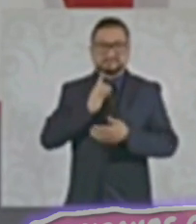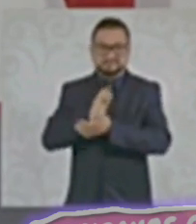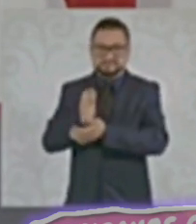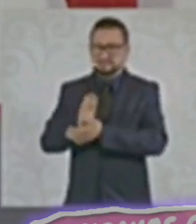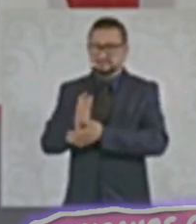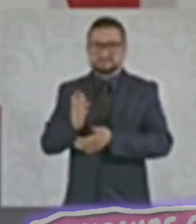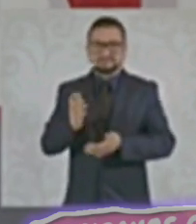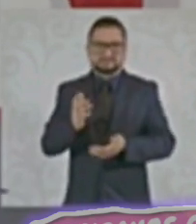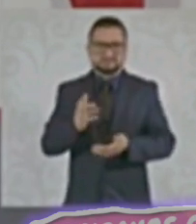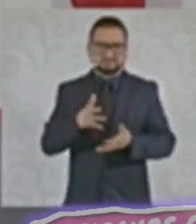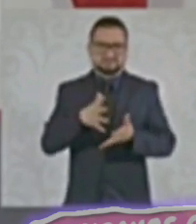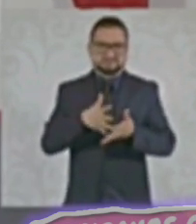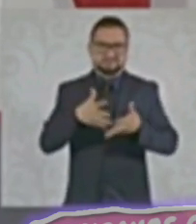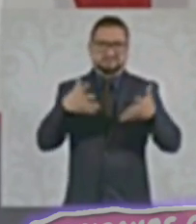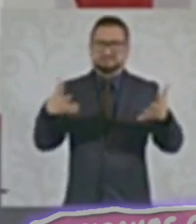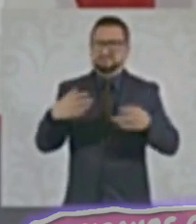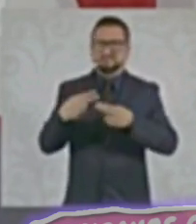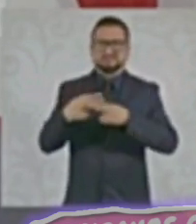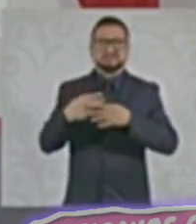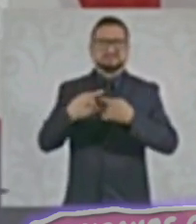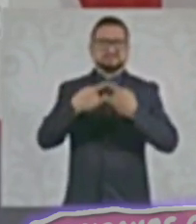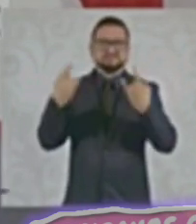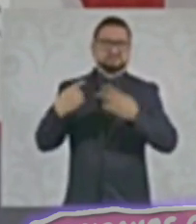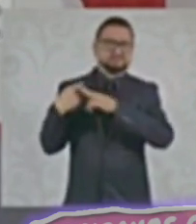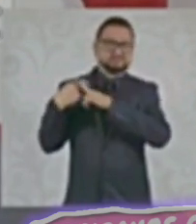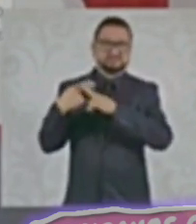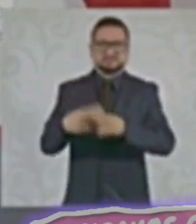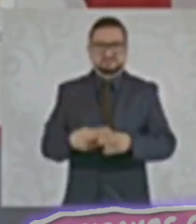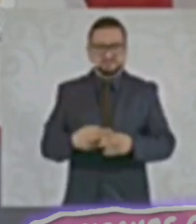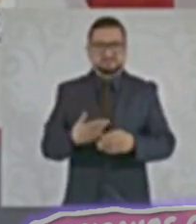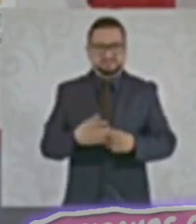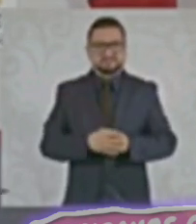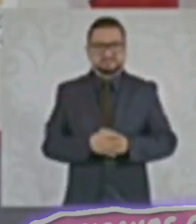grande, histórica, hacia